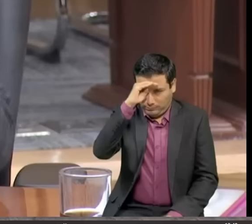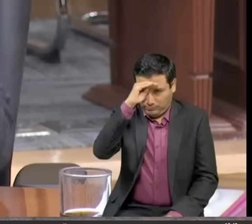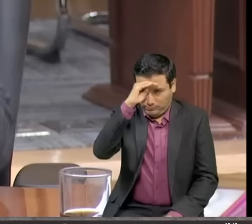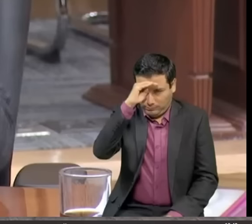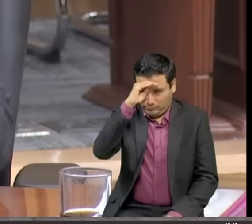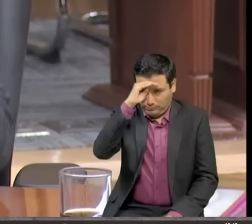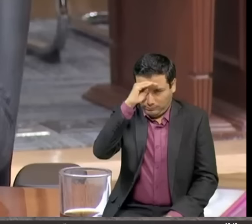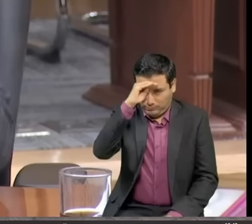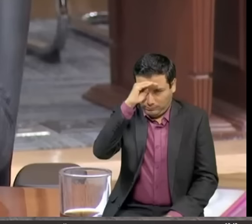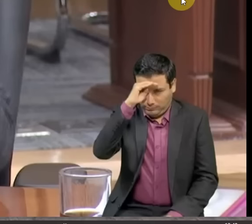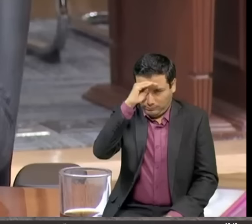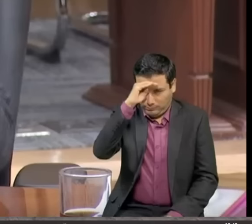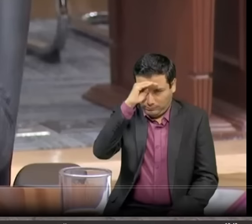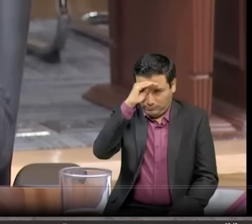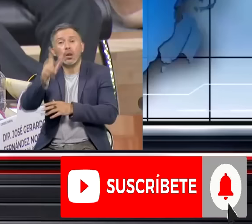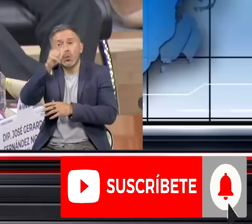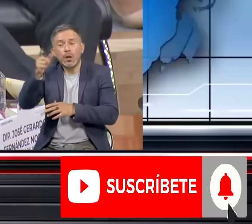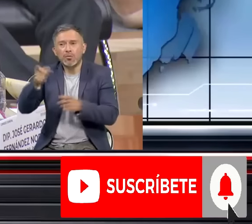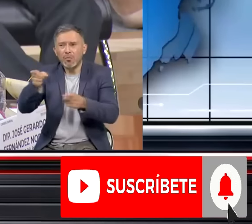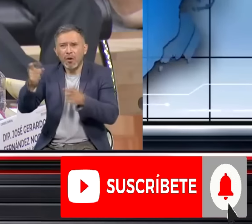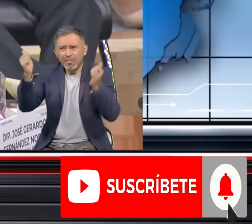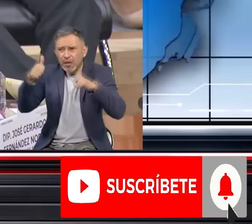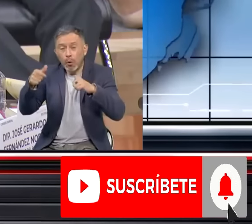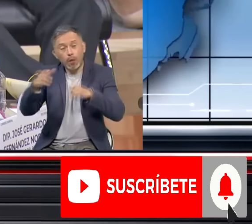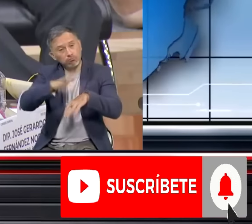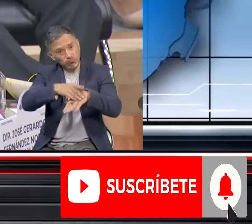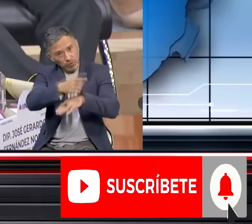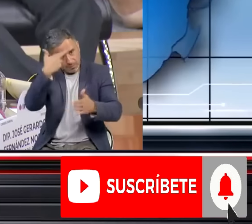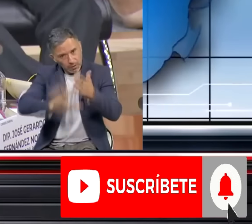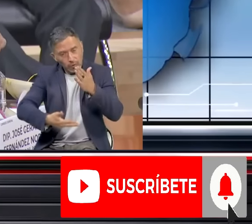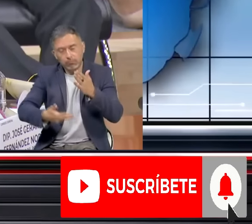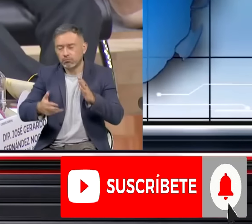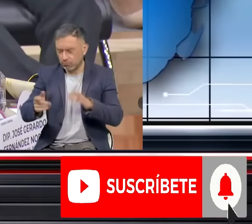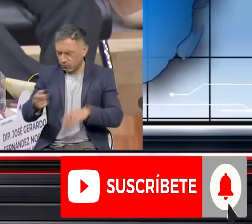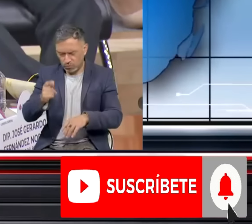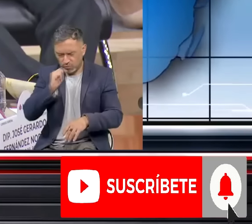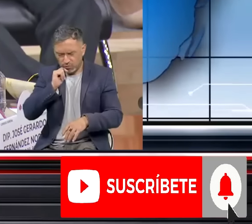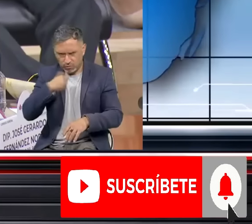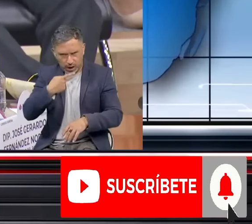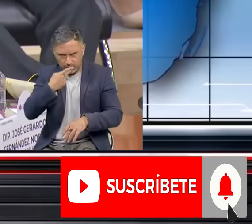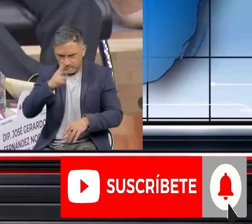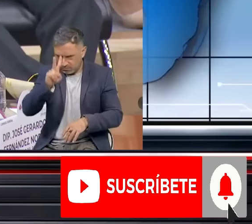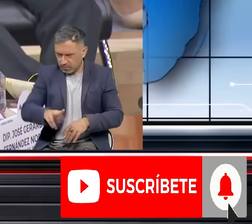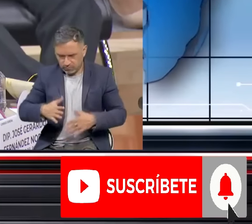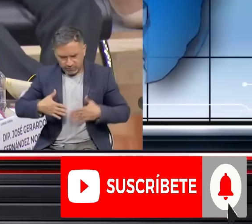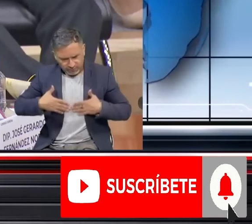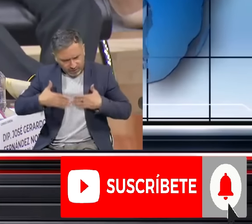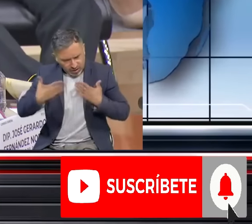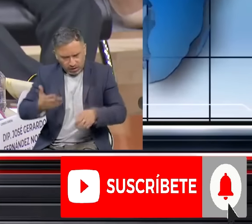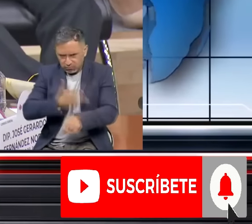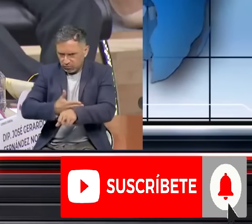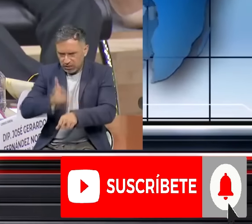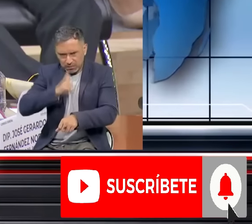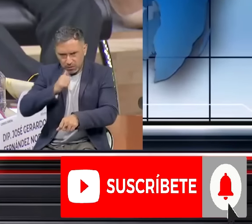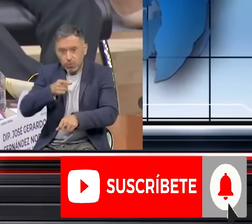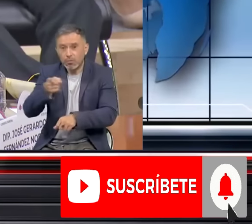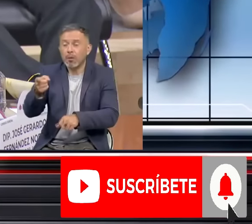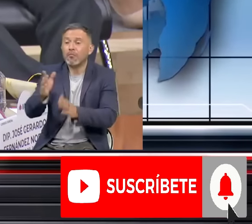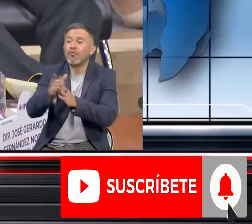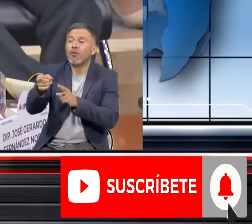amigos. Vamos a ver este video. Y aquí hay quien le molesta que hable las cosas con franqueza. Lo seguiré haciendo. Deje de representar al